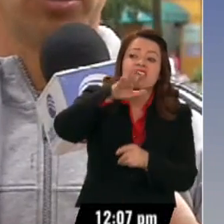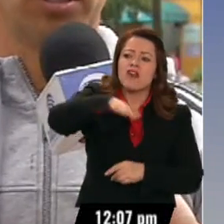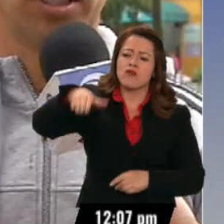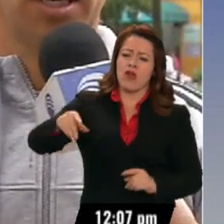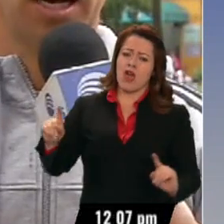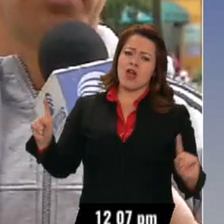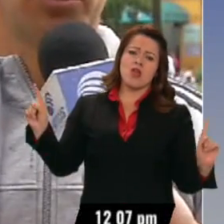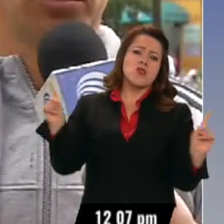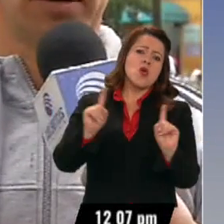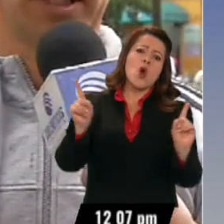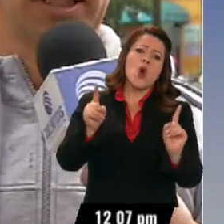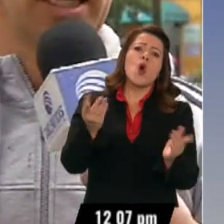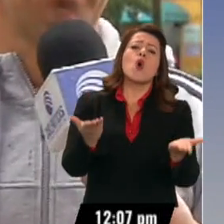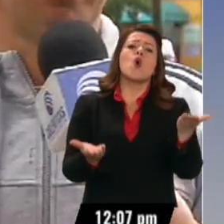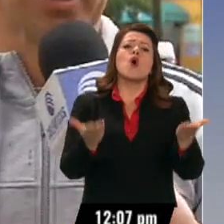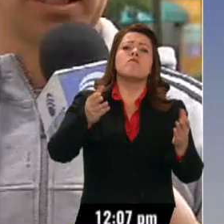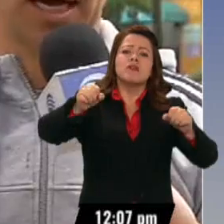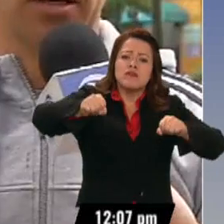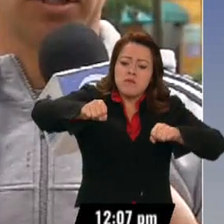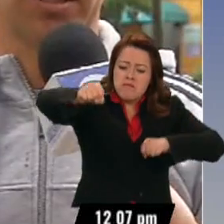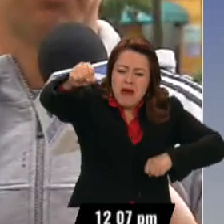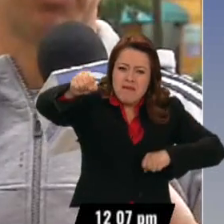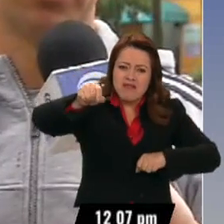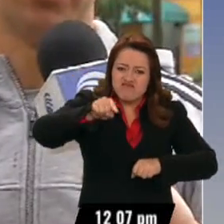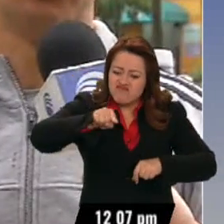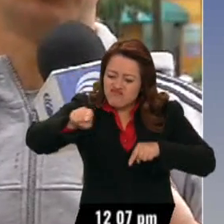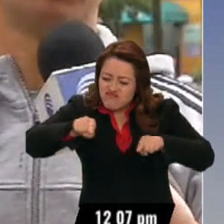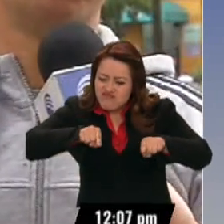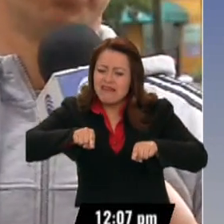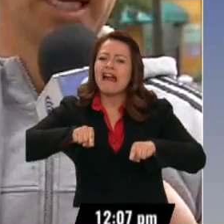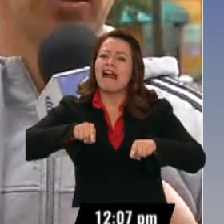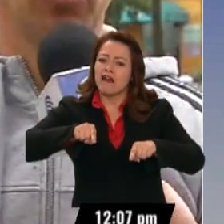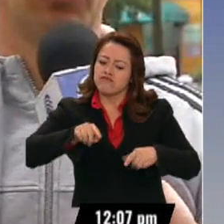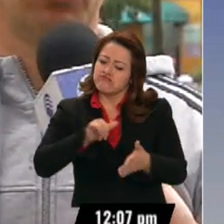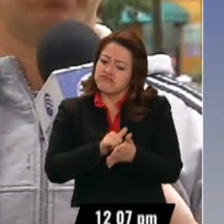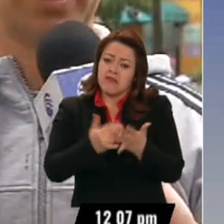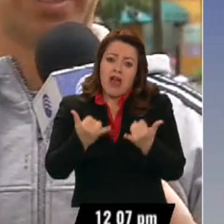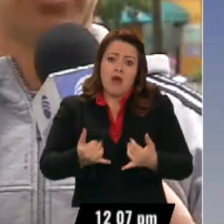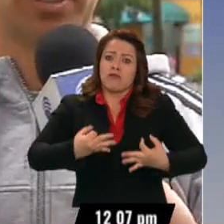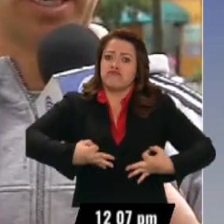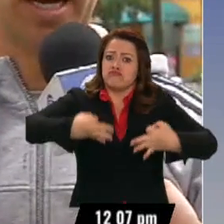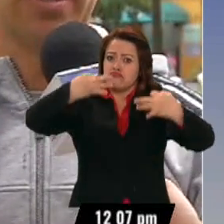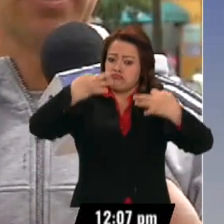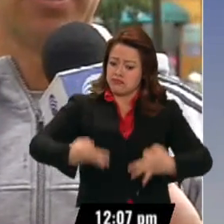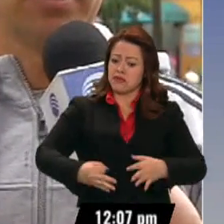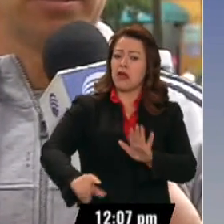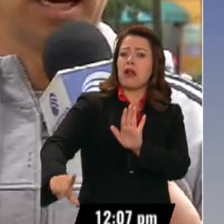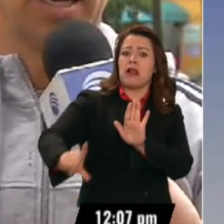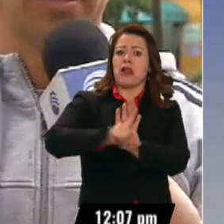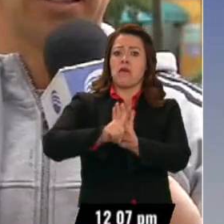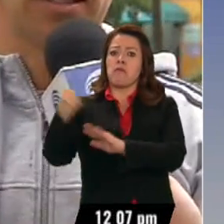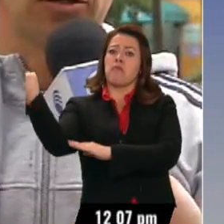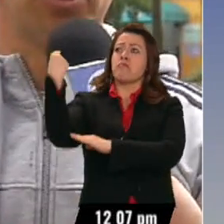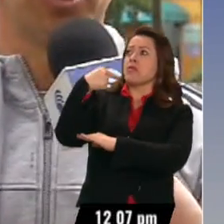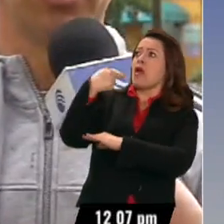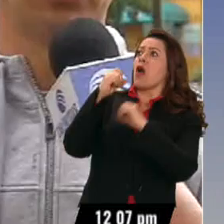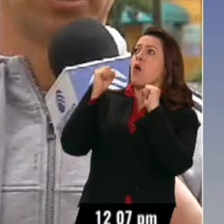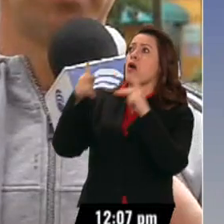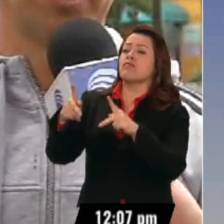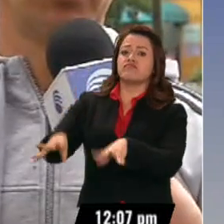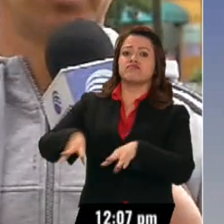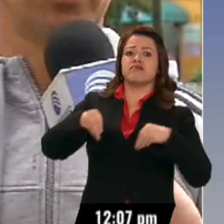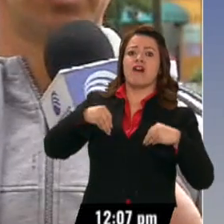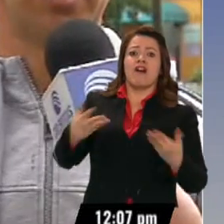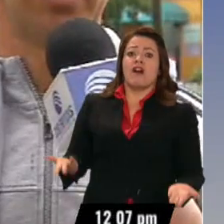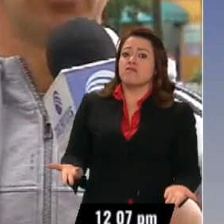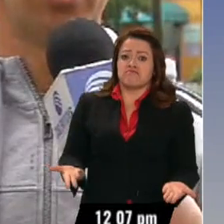una posición absolutamente imparcial. Lo que estamos haciendo es cumpliendo con un mandato legal. Ya las